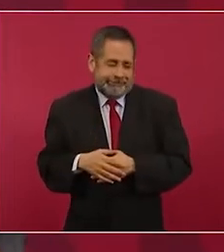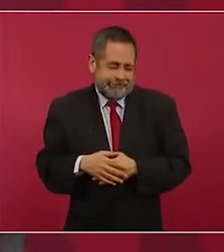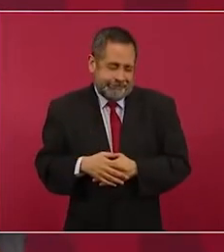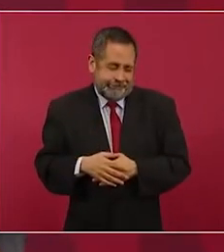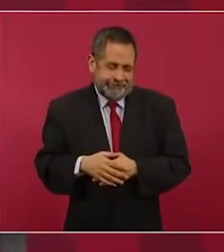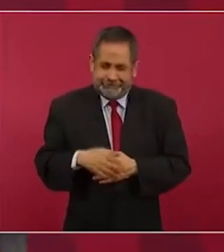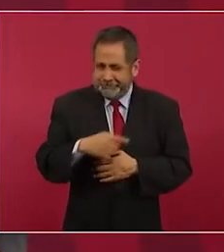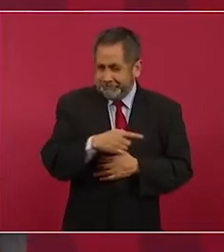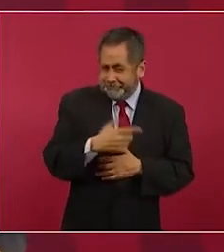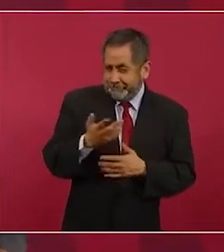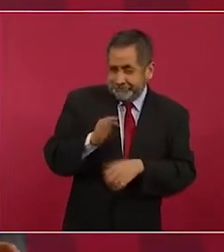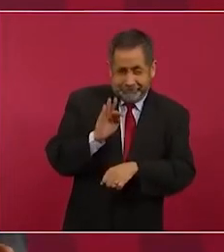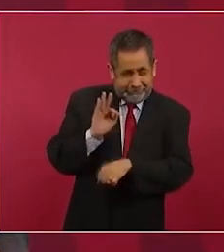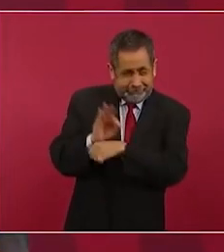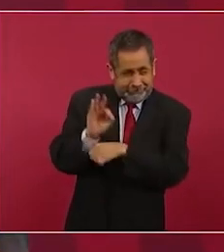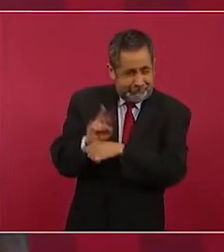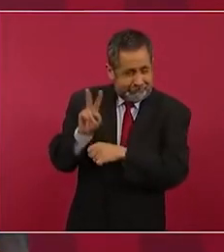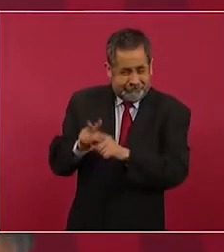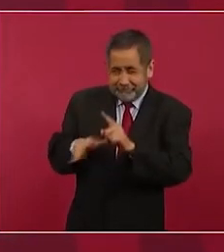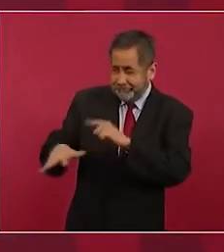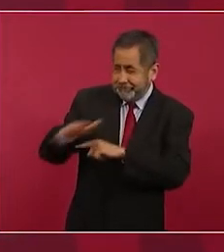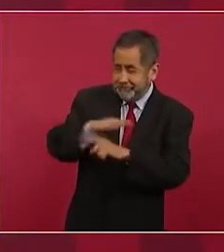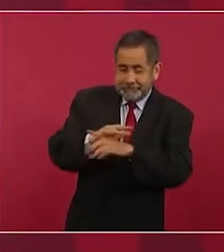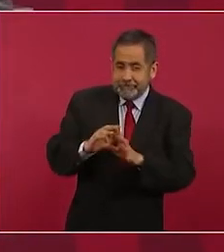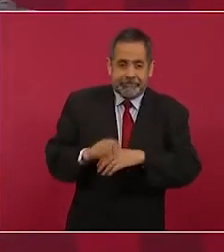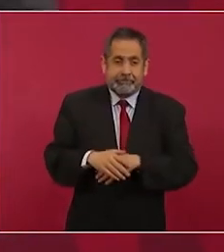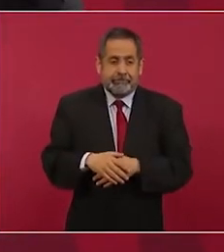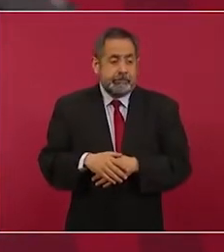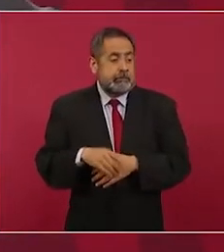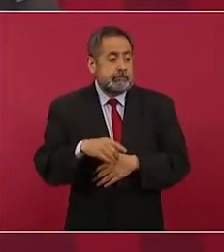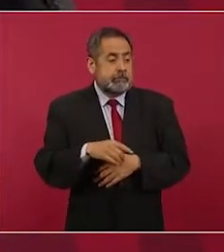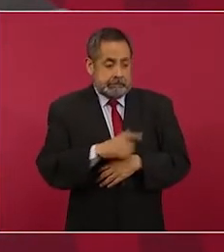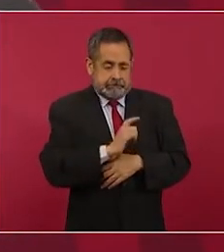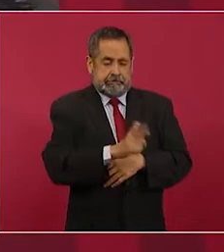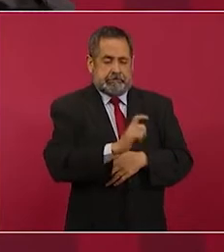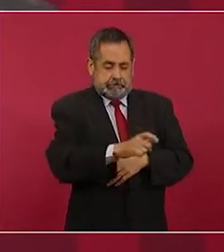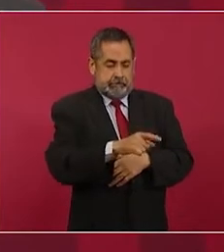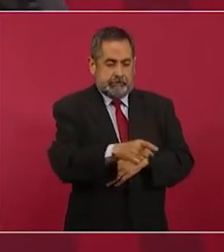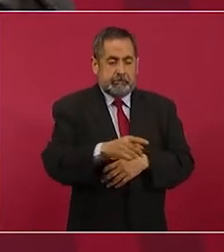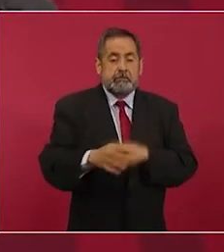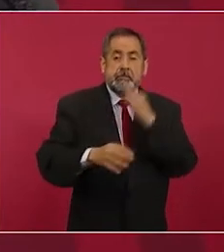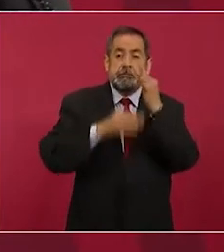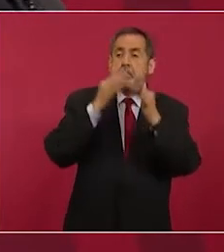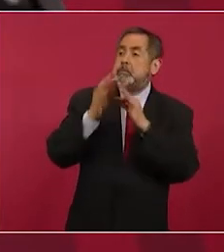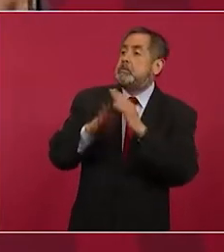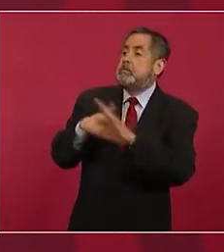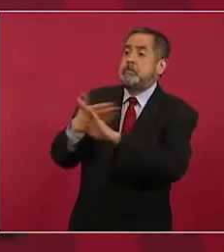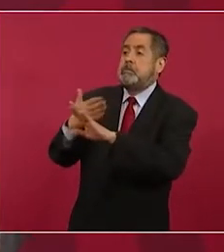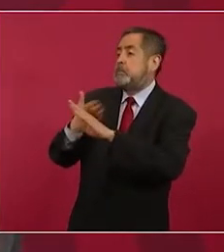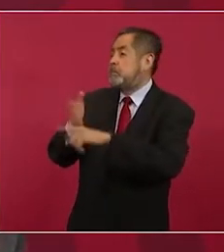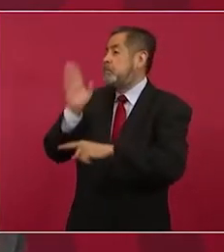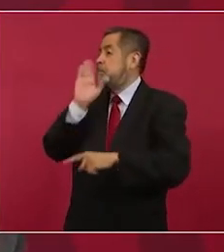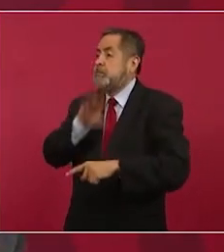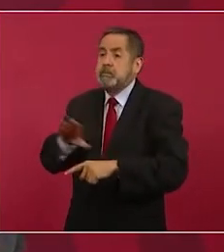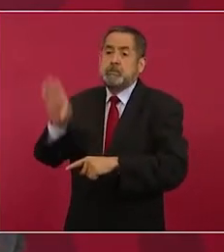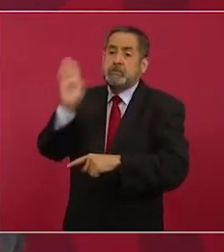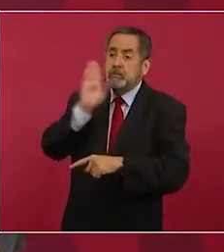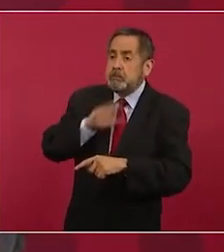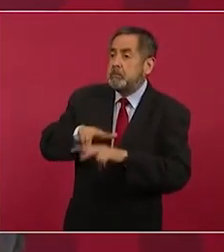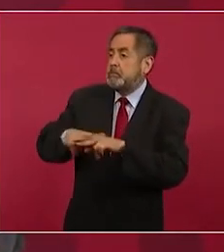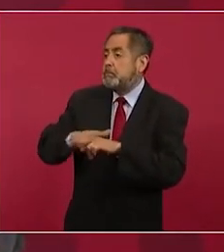la defensa del medio ambiente, y empiezan una campaña, ¿no?, contra el Tren Maya.